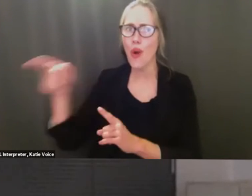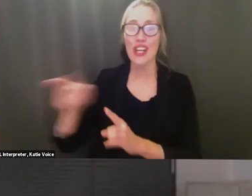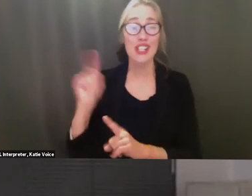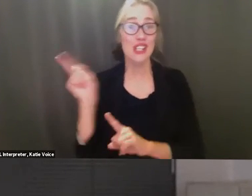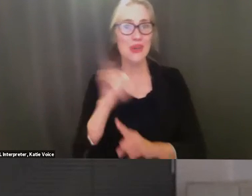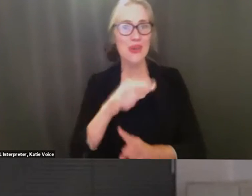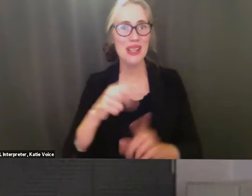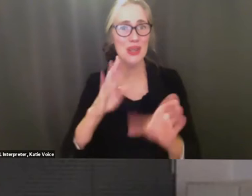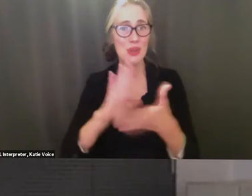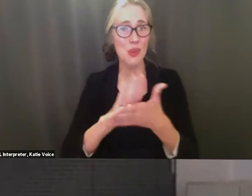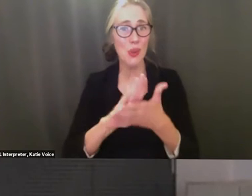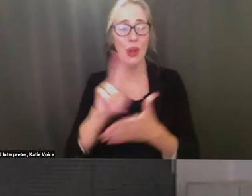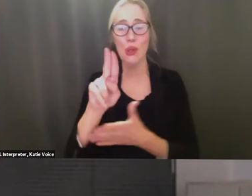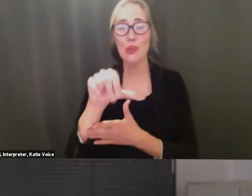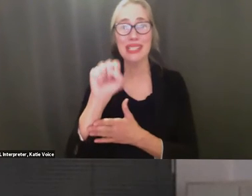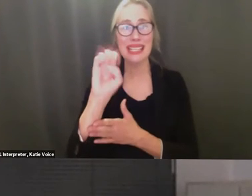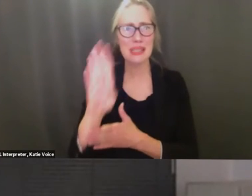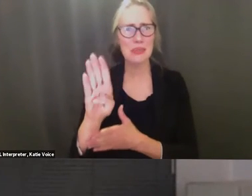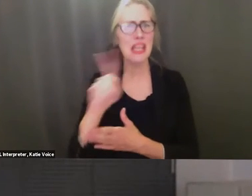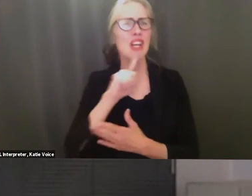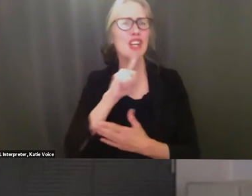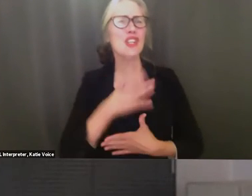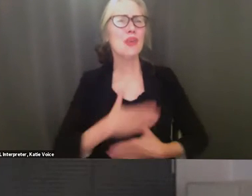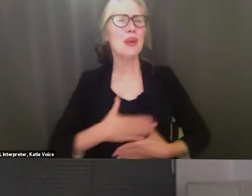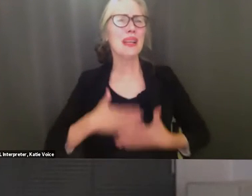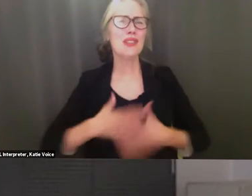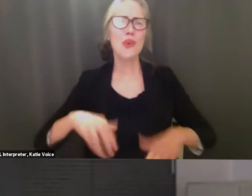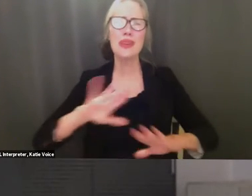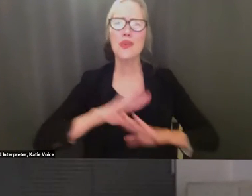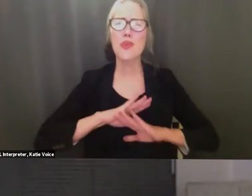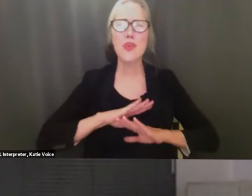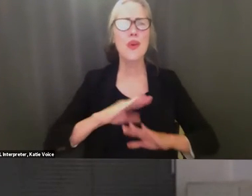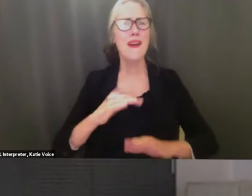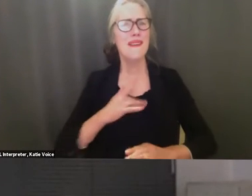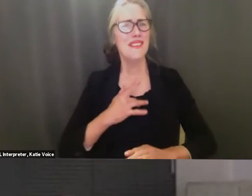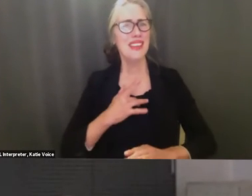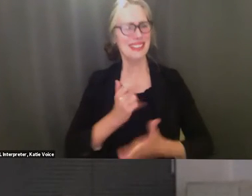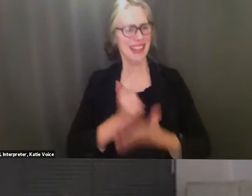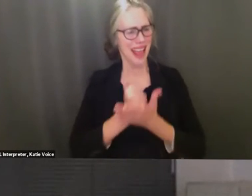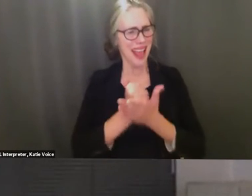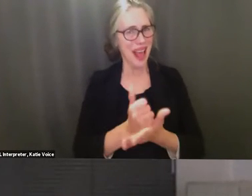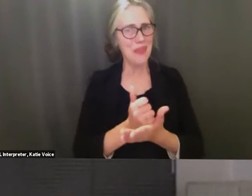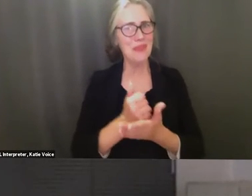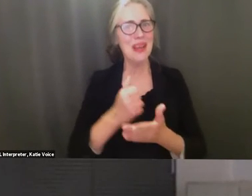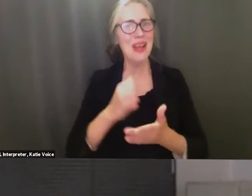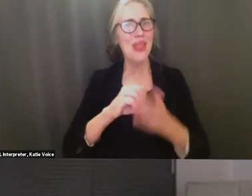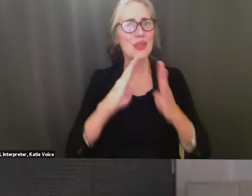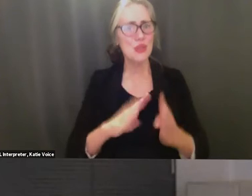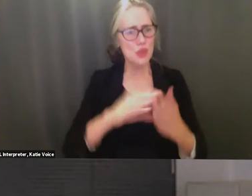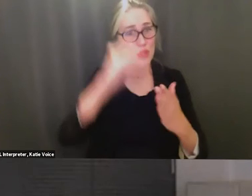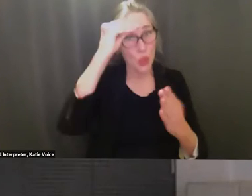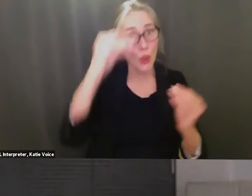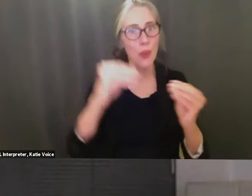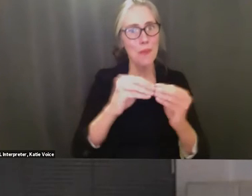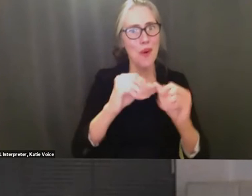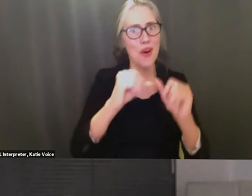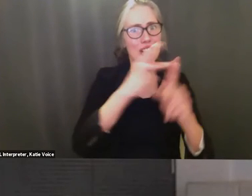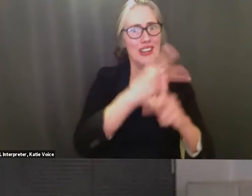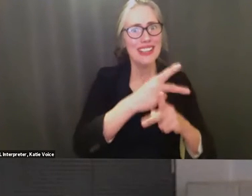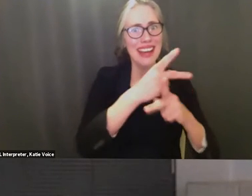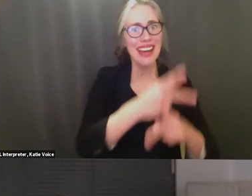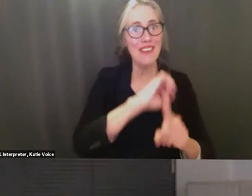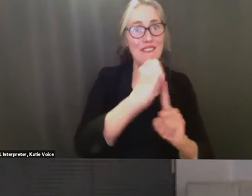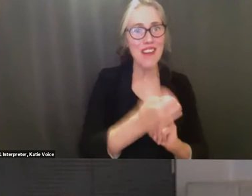que siente enorme gratitud de que está ayudando a nuestros estudiantes, mostrándoles un